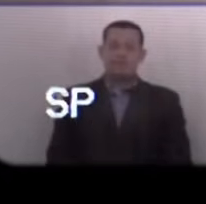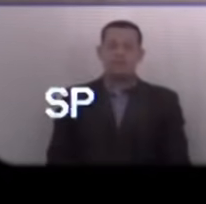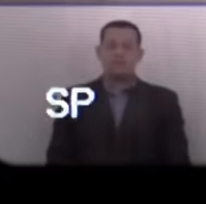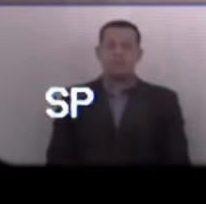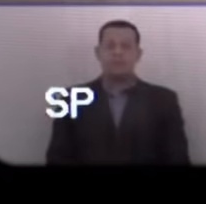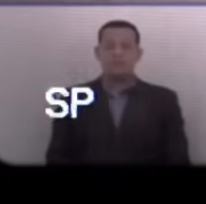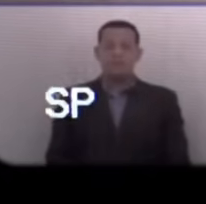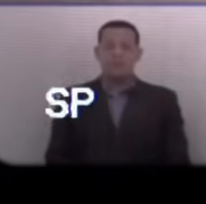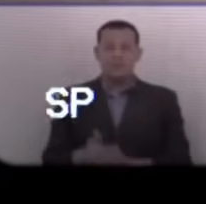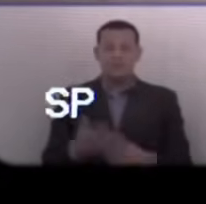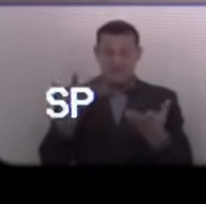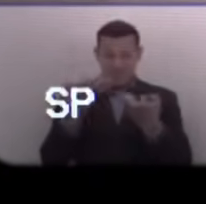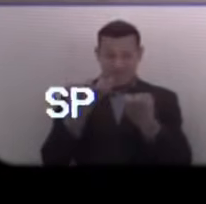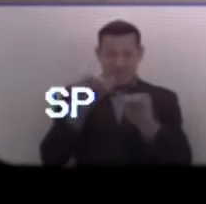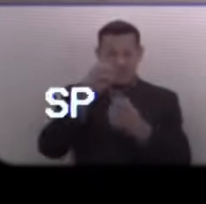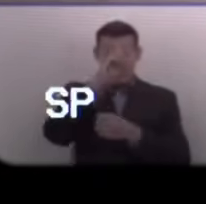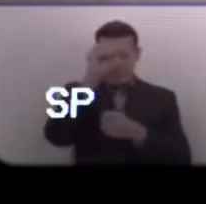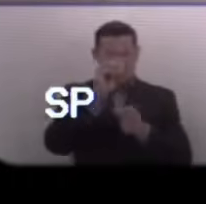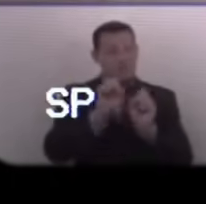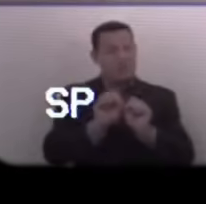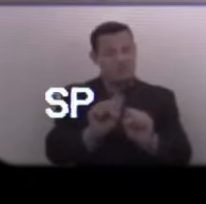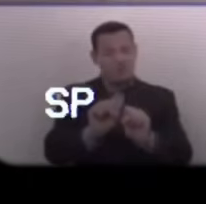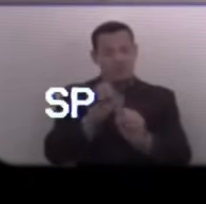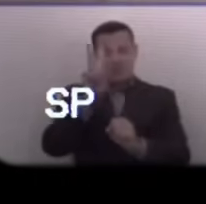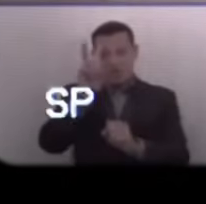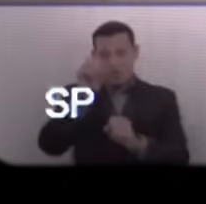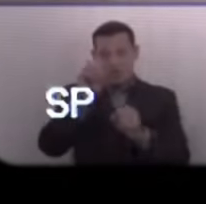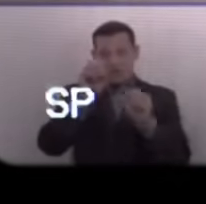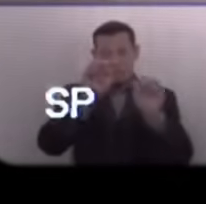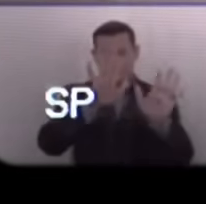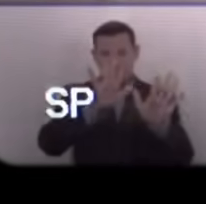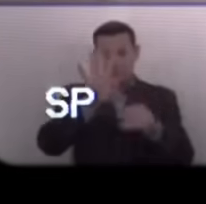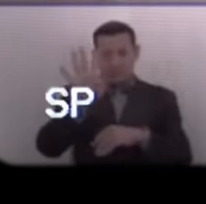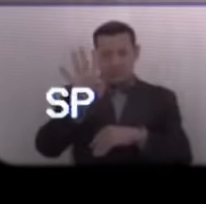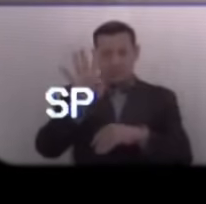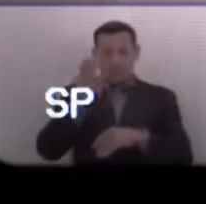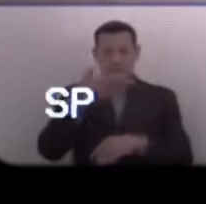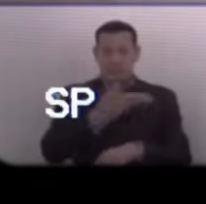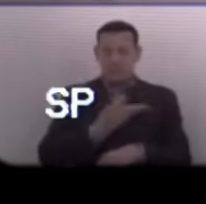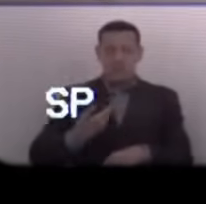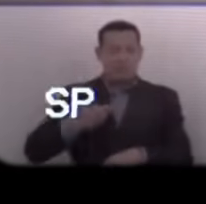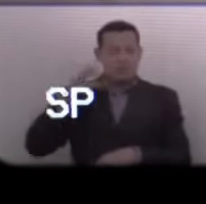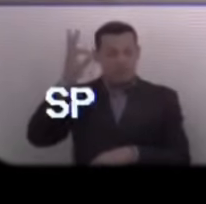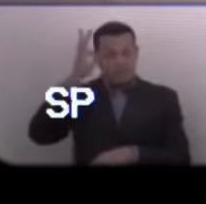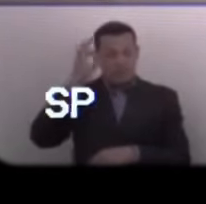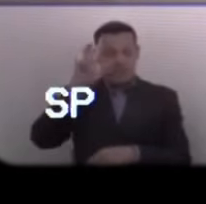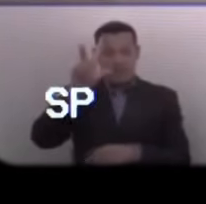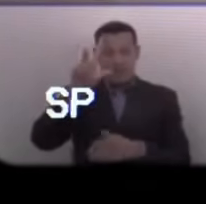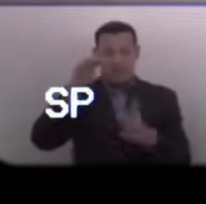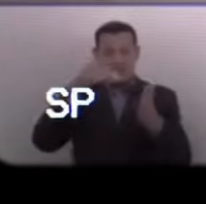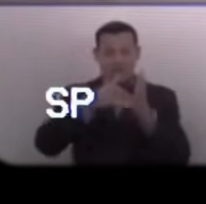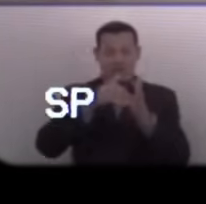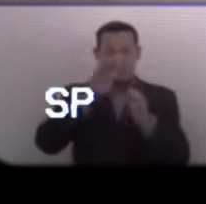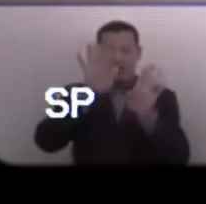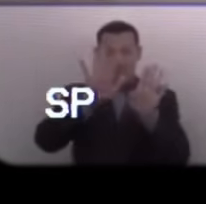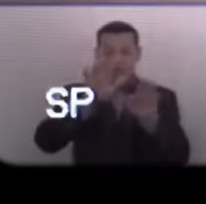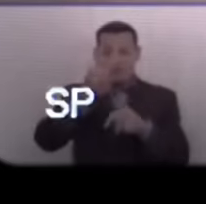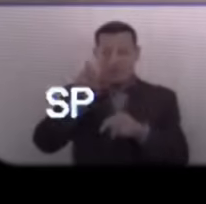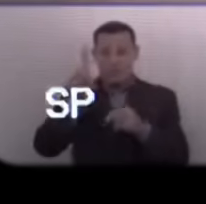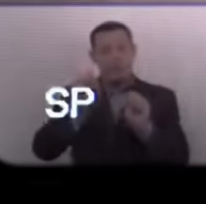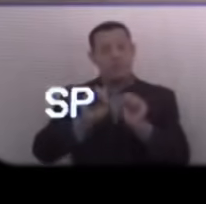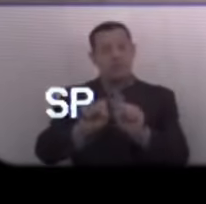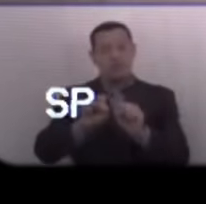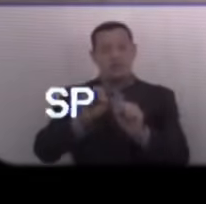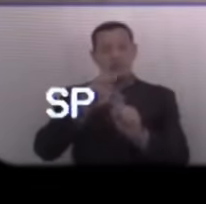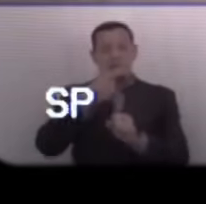¿Quieren tasas de homicidios? 2014, Mauricio Funes, 3,921 homicidios.